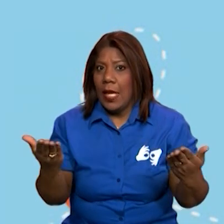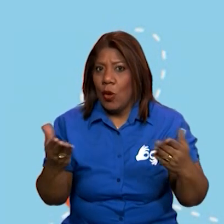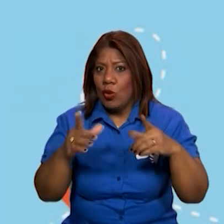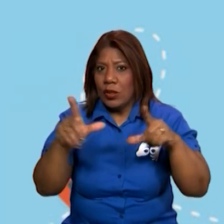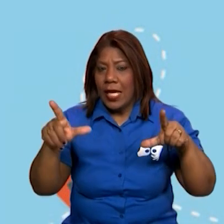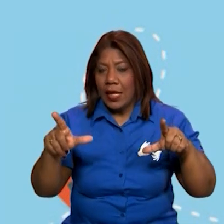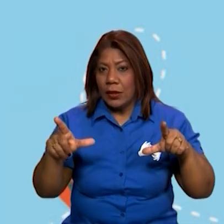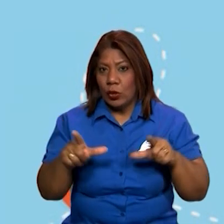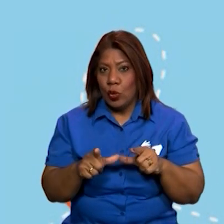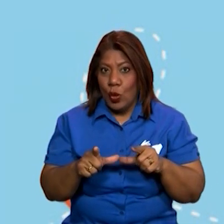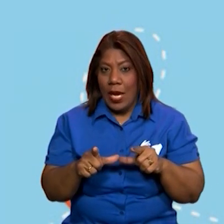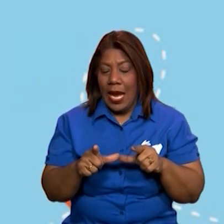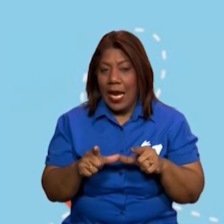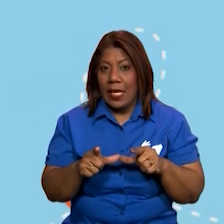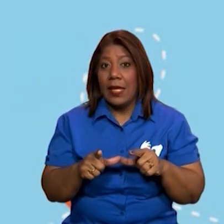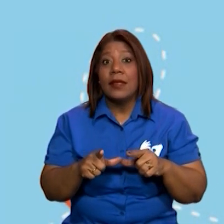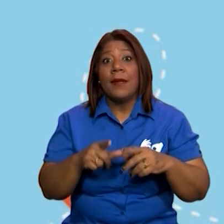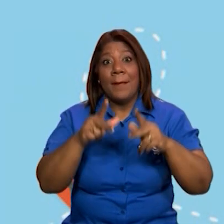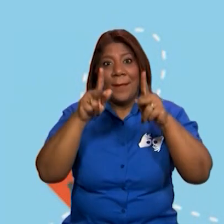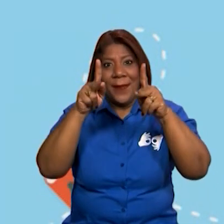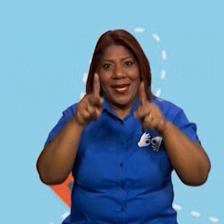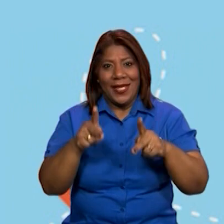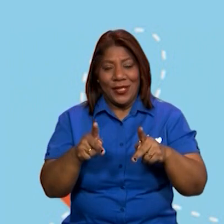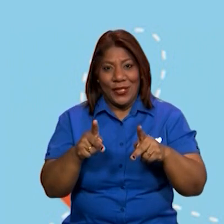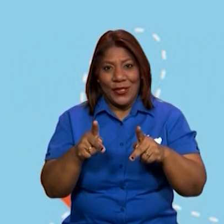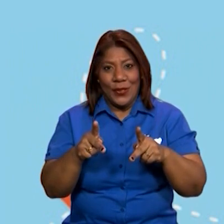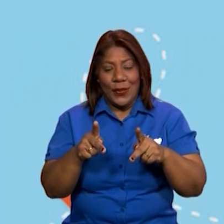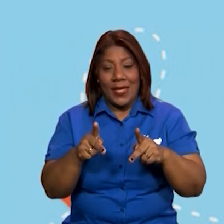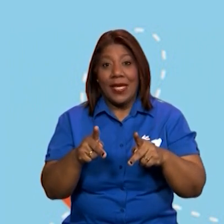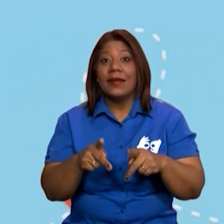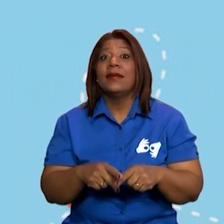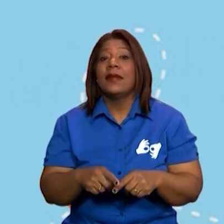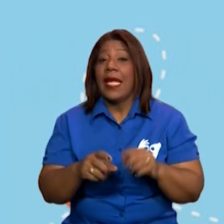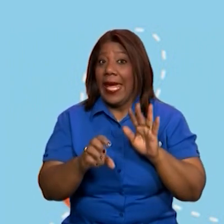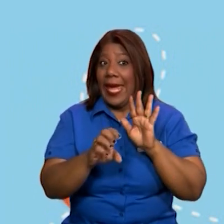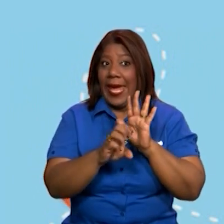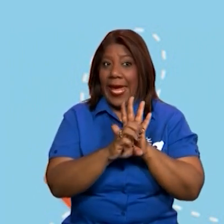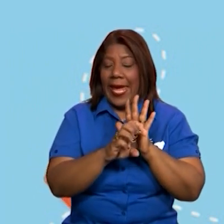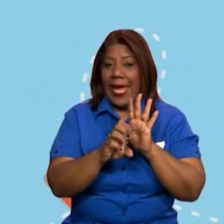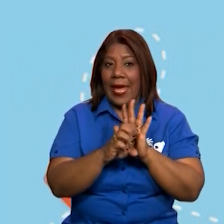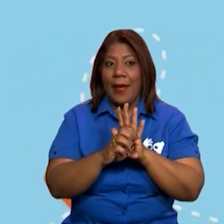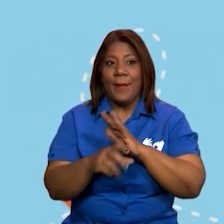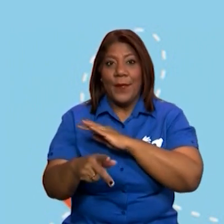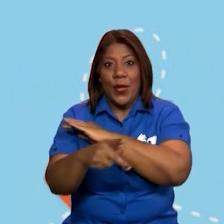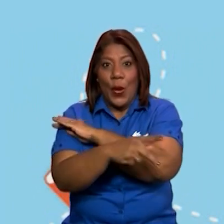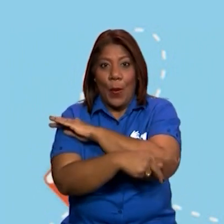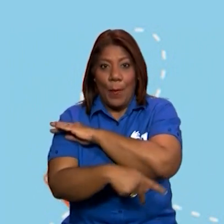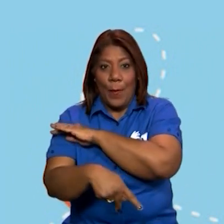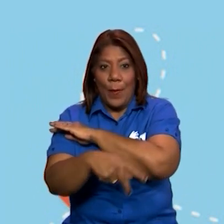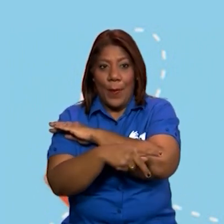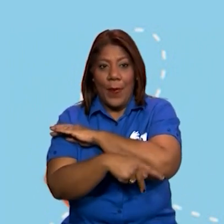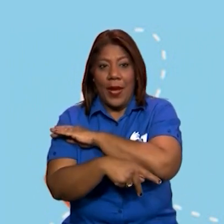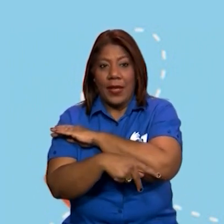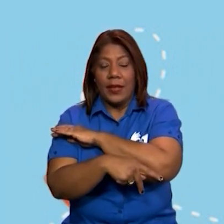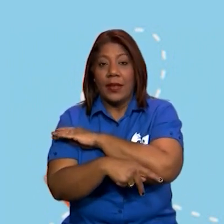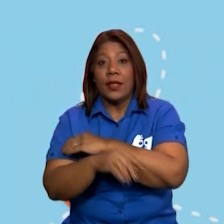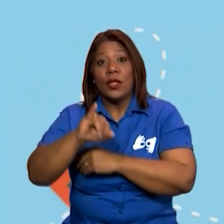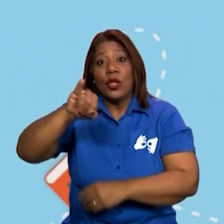lugares, objetos y cosas. Por ejemplo, país,